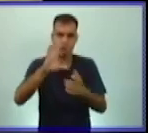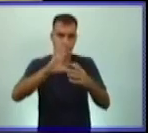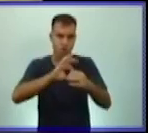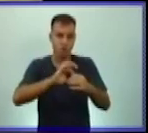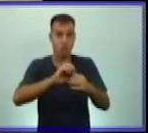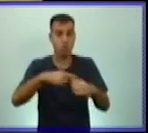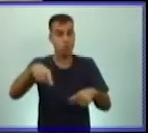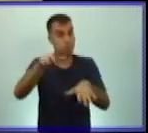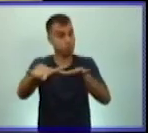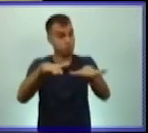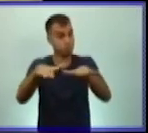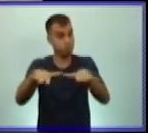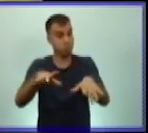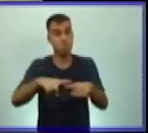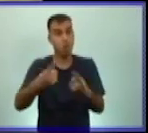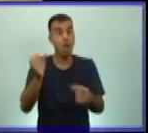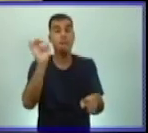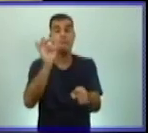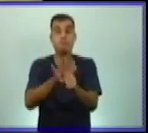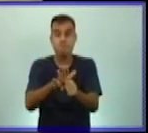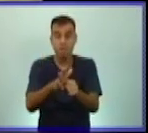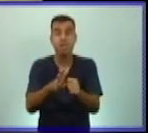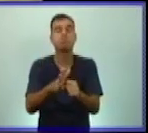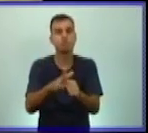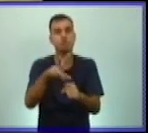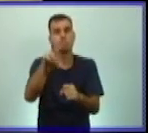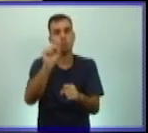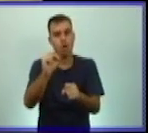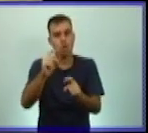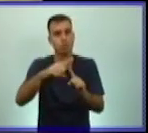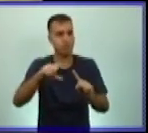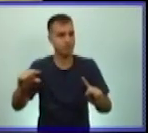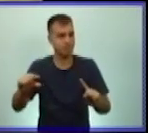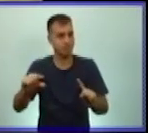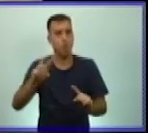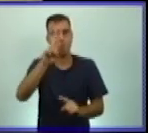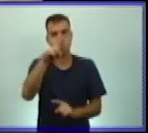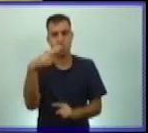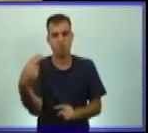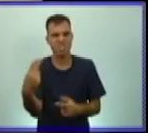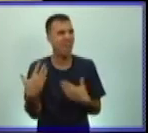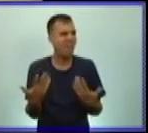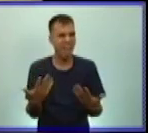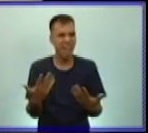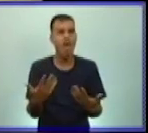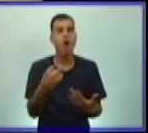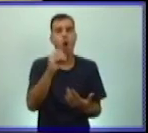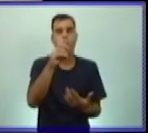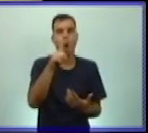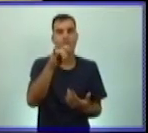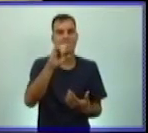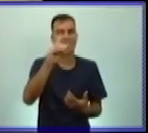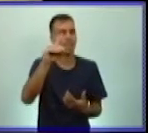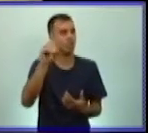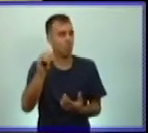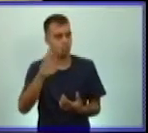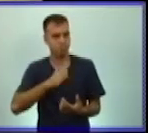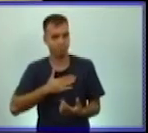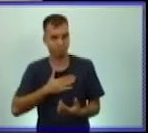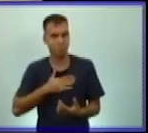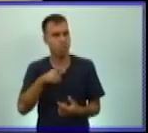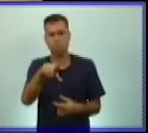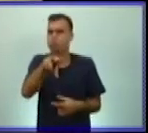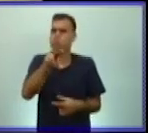vengan preparados porque vamos a comenzar el estudio de una nueva unidad, la unidad de los óxidos, que por supuesto no es nada